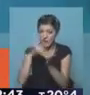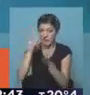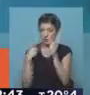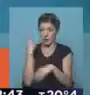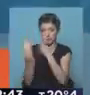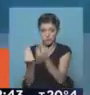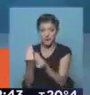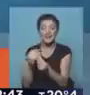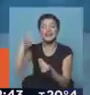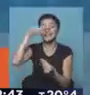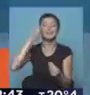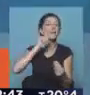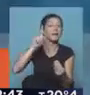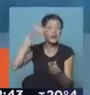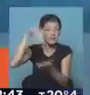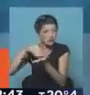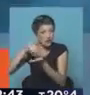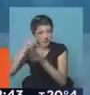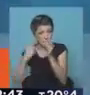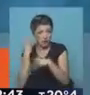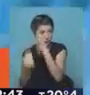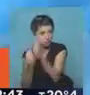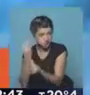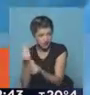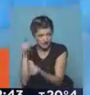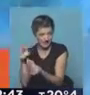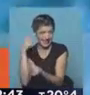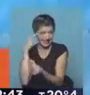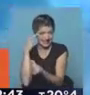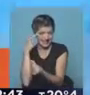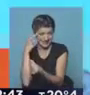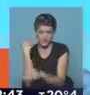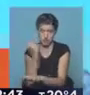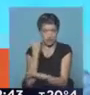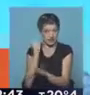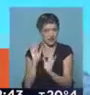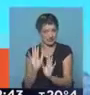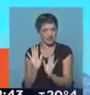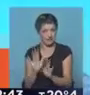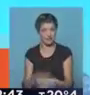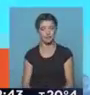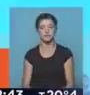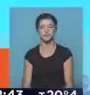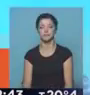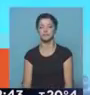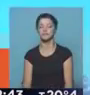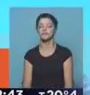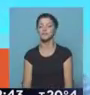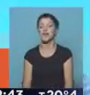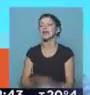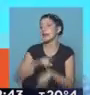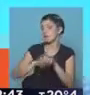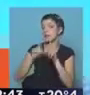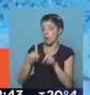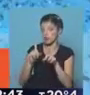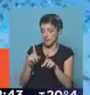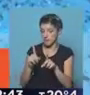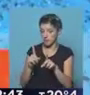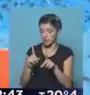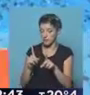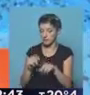7.000 millones de habitantes del planeta. Sí, una parte importante está dominada por los chinos, de los cuales todavía, en proporción a la